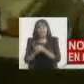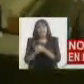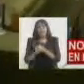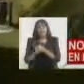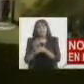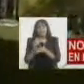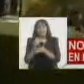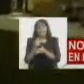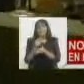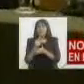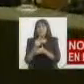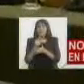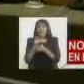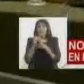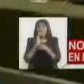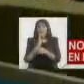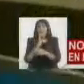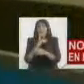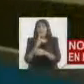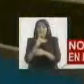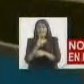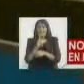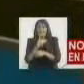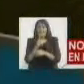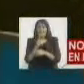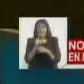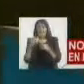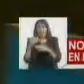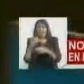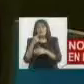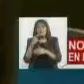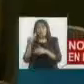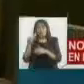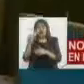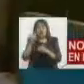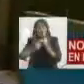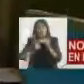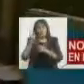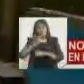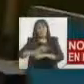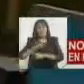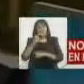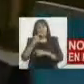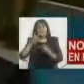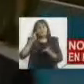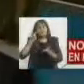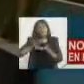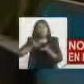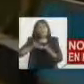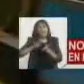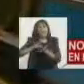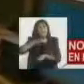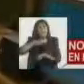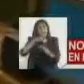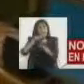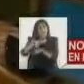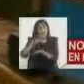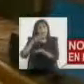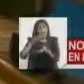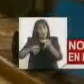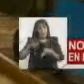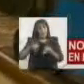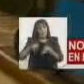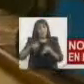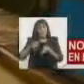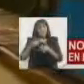Estas son de posiciones recogidas obviamente en los últimos días, como constan en el archivo entregado a la Corte,